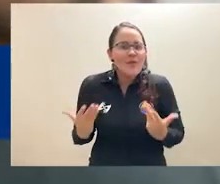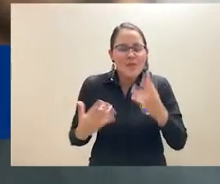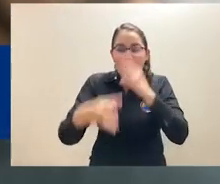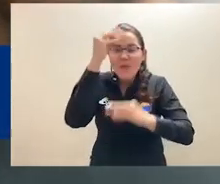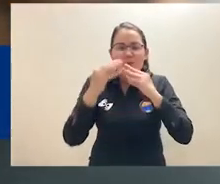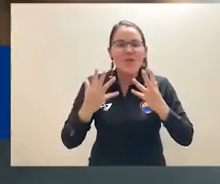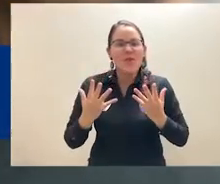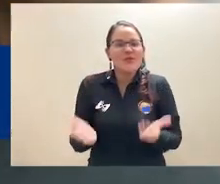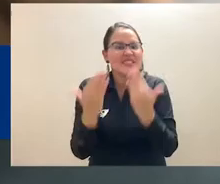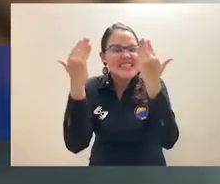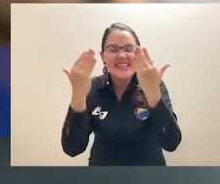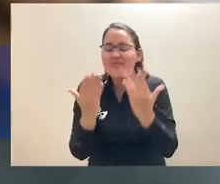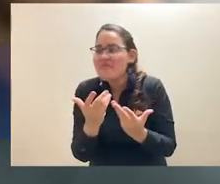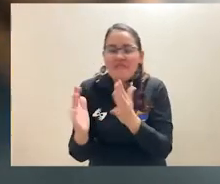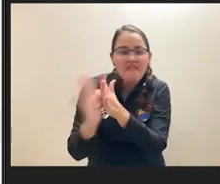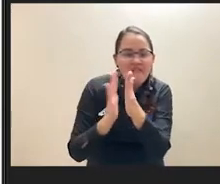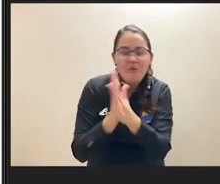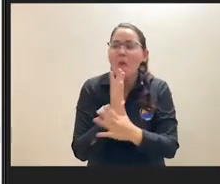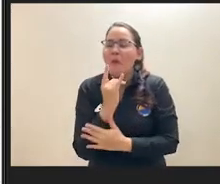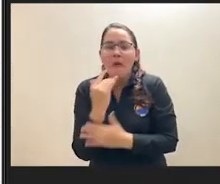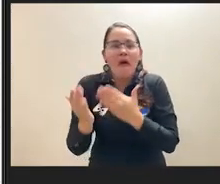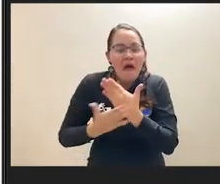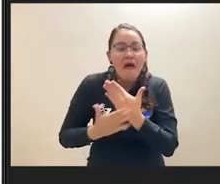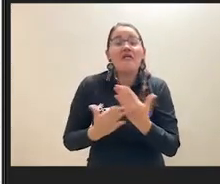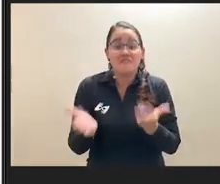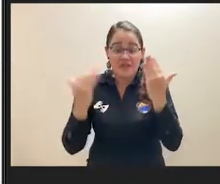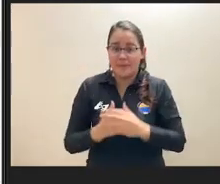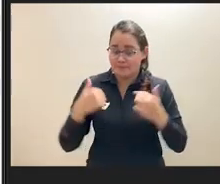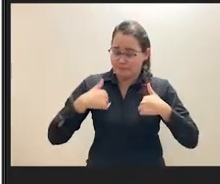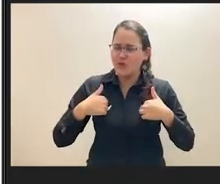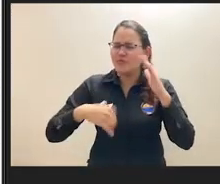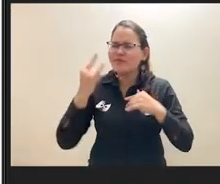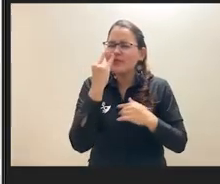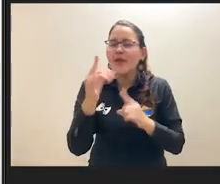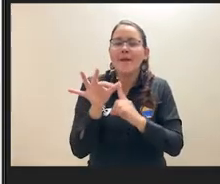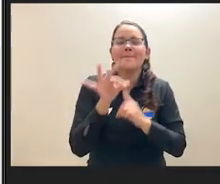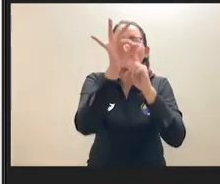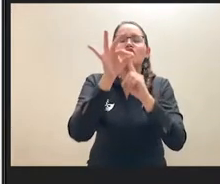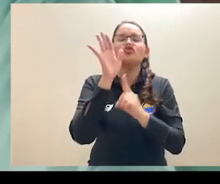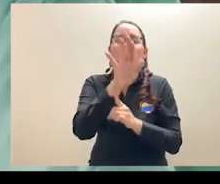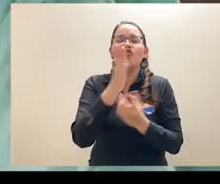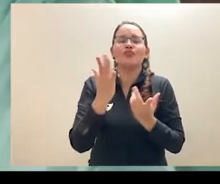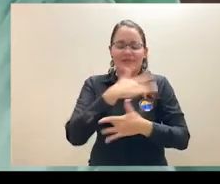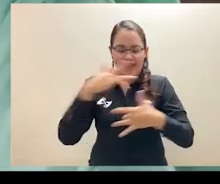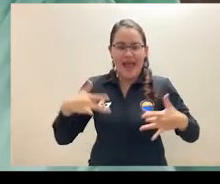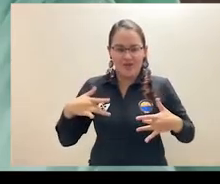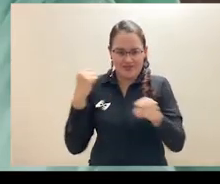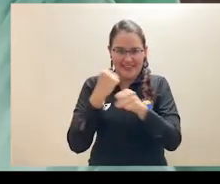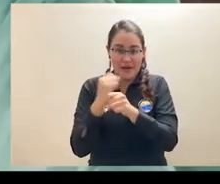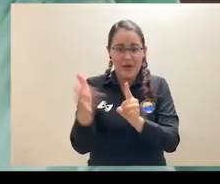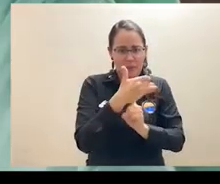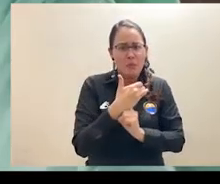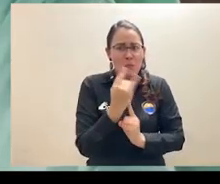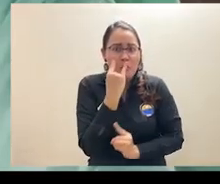conferencia que brindaron el grupo de posgrados. Actualmente estoy muy interesado en la especialización de salud y seguridad en el trabajo.